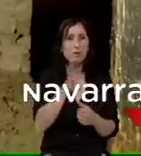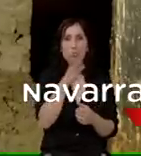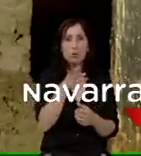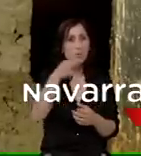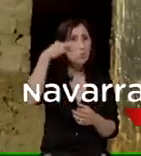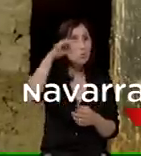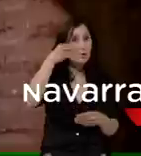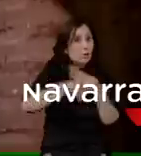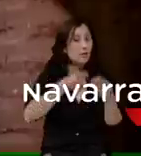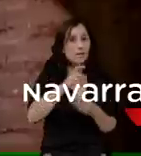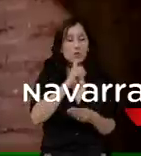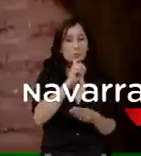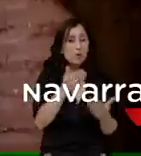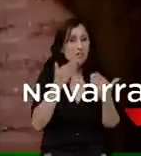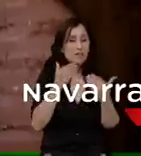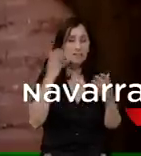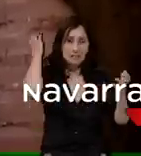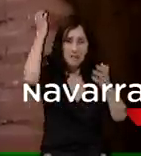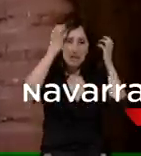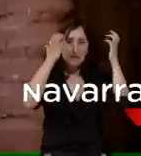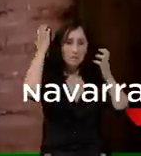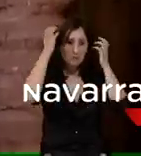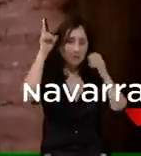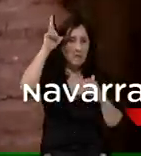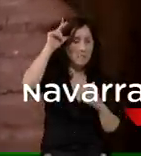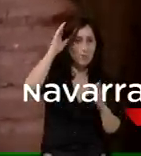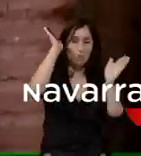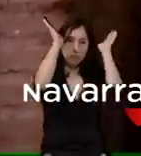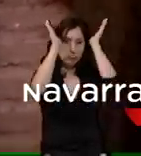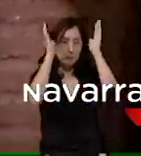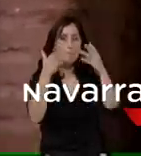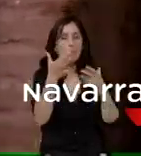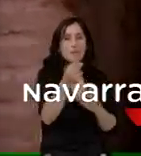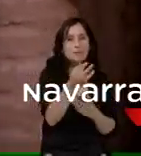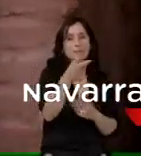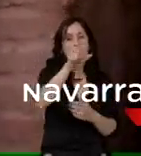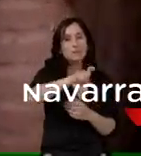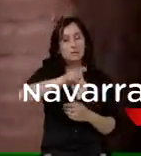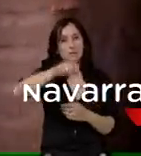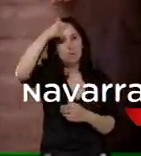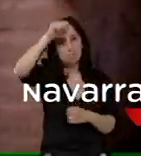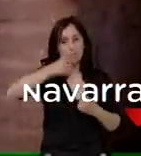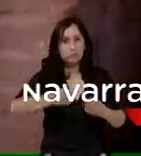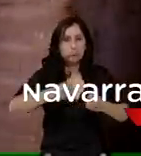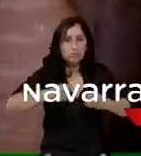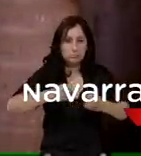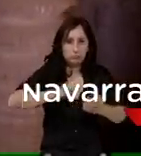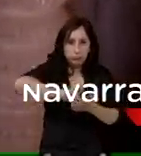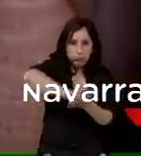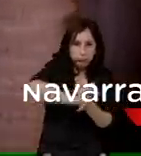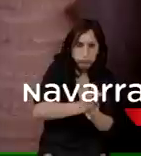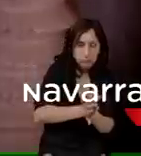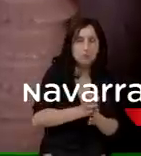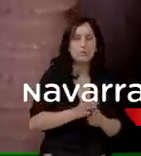animal y humana. La fuerza animal de la caballería de la Noria y la fuerza humana que se utilizaba